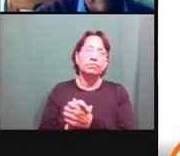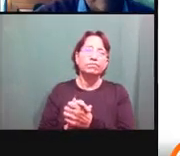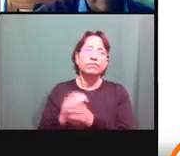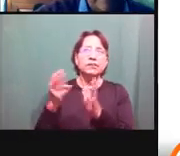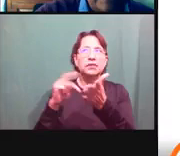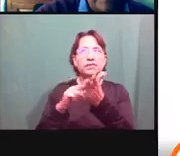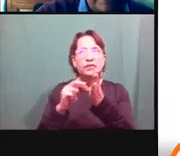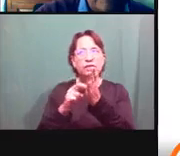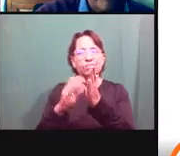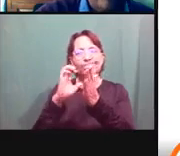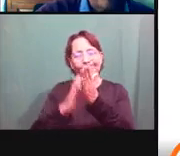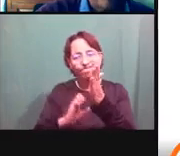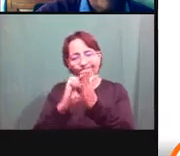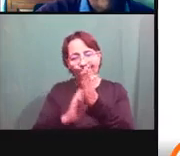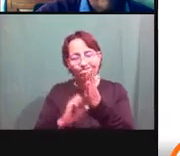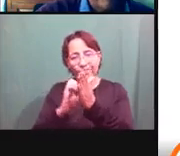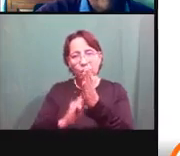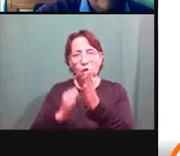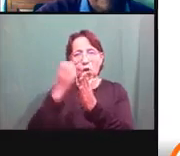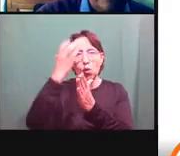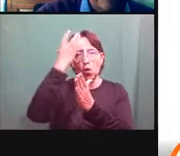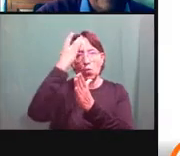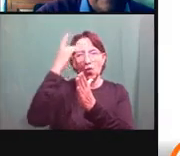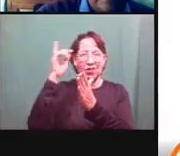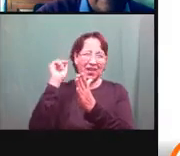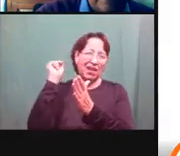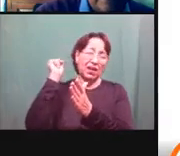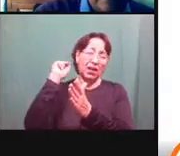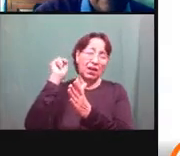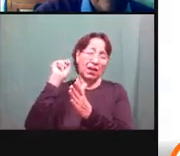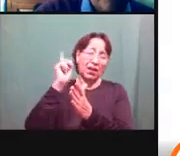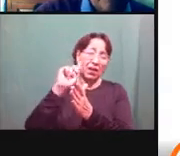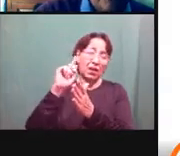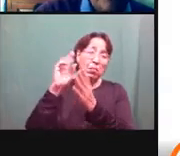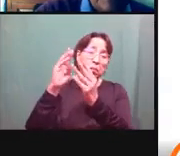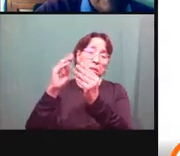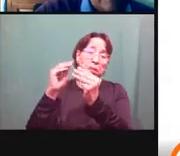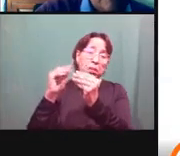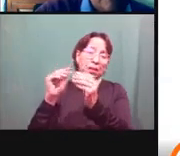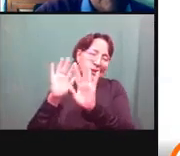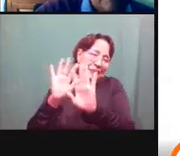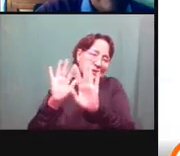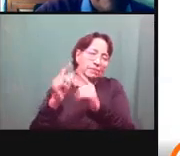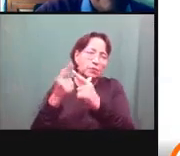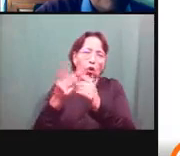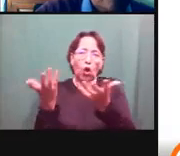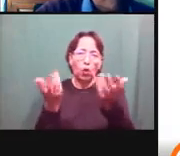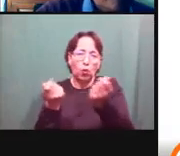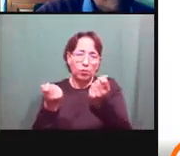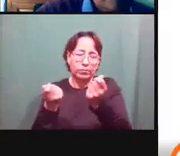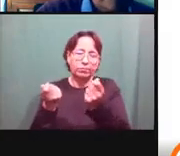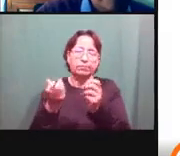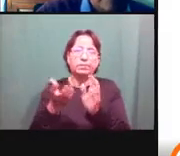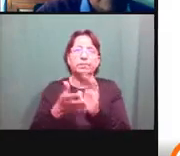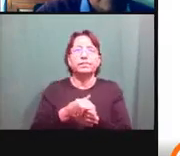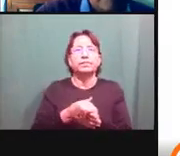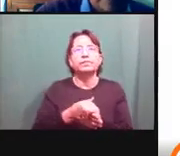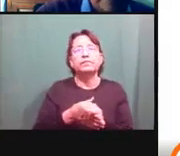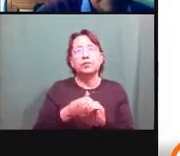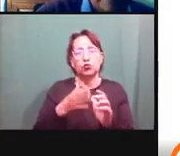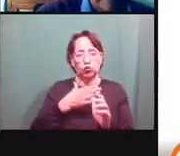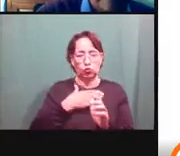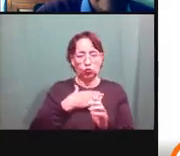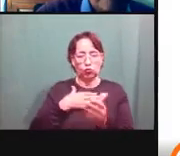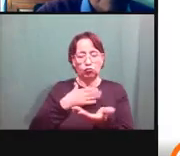disminuir o ralentizar su deterioro, ralentizar. Aquí podemos citar los controles, por ejemplo, cuando hacemos control de